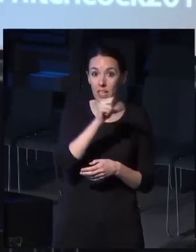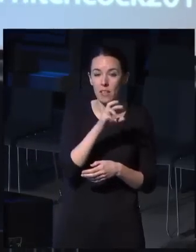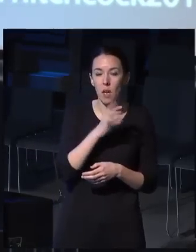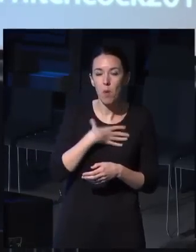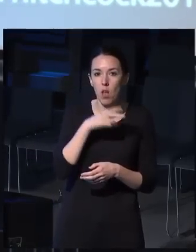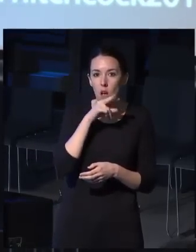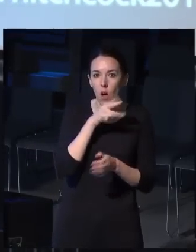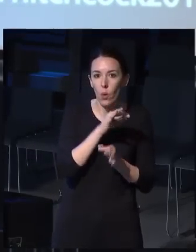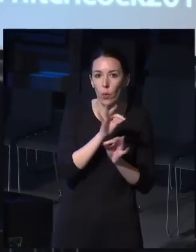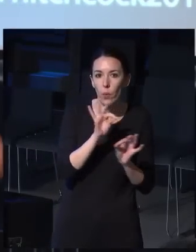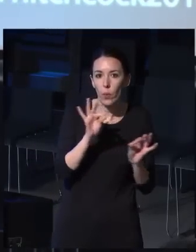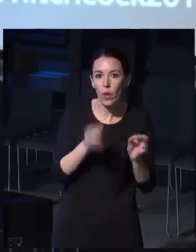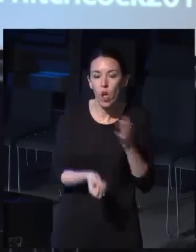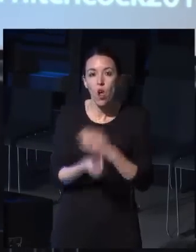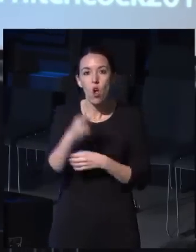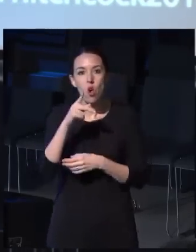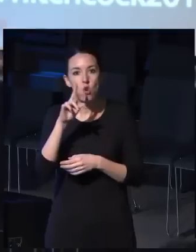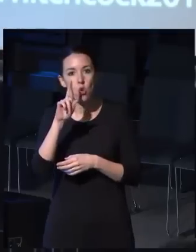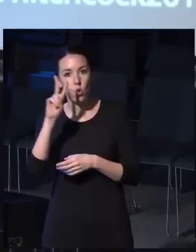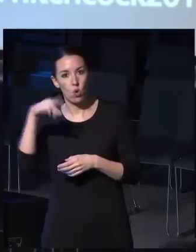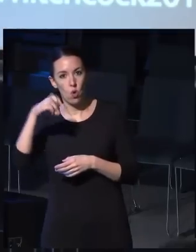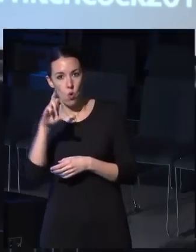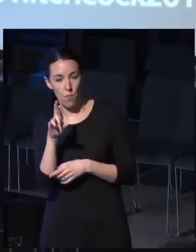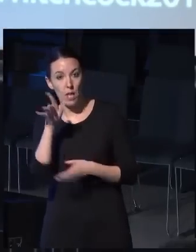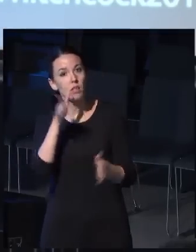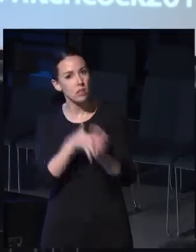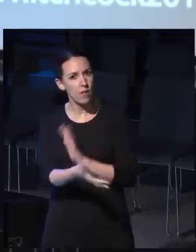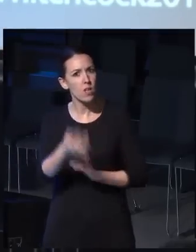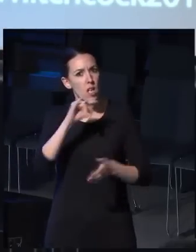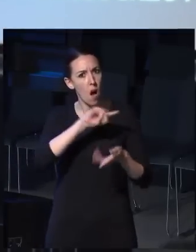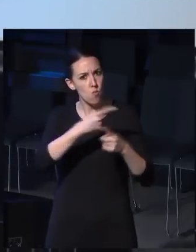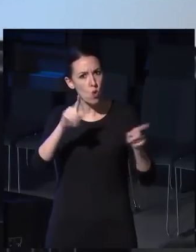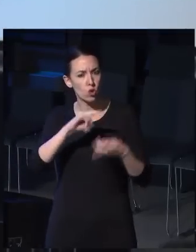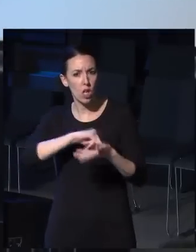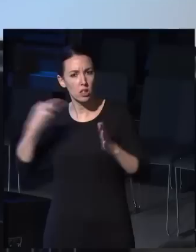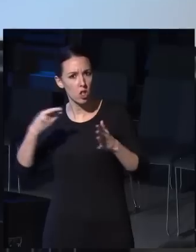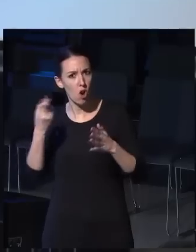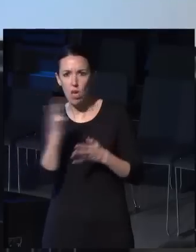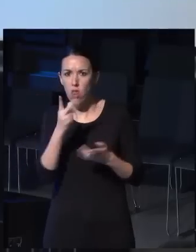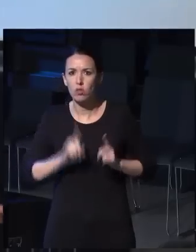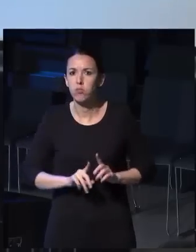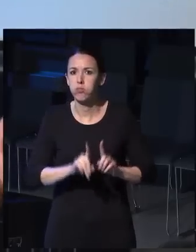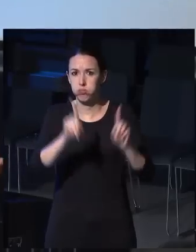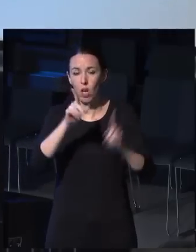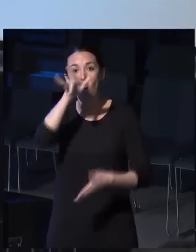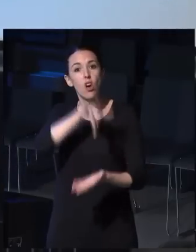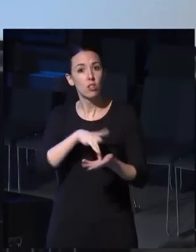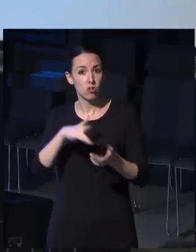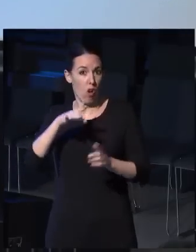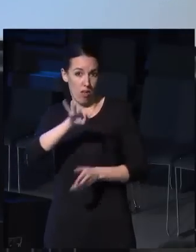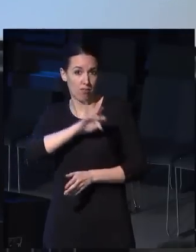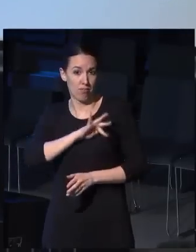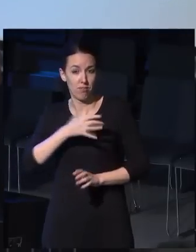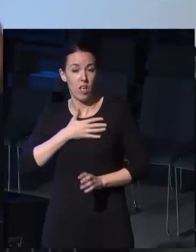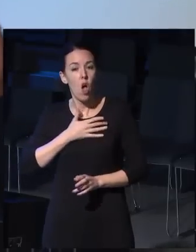ahí nace el crooner. Esto sucede, ¿no? O sea, la música y la tecnología avanzan de manera paralela. Por lo que me toca,